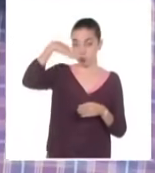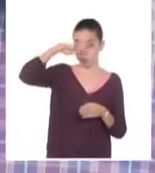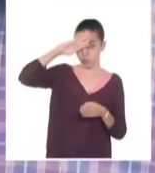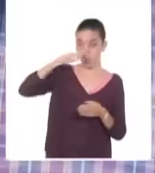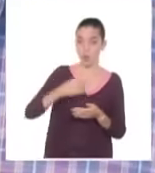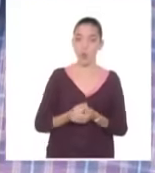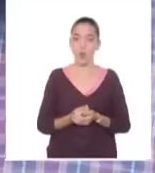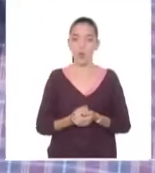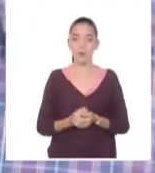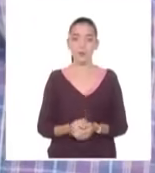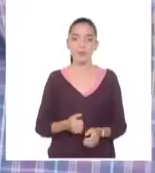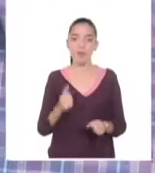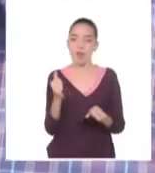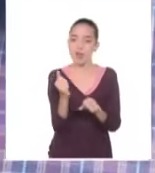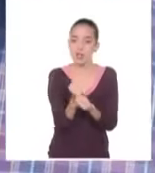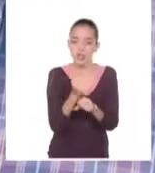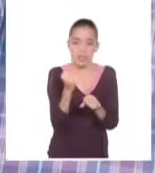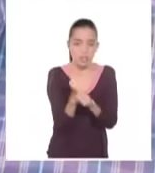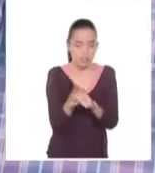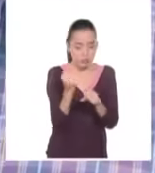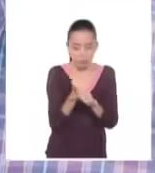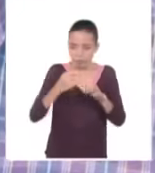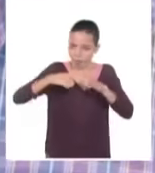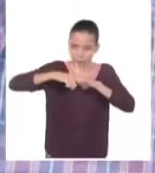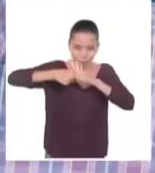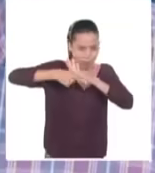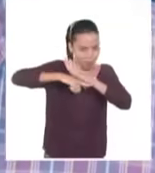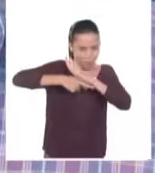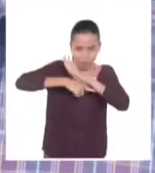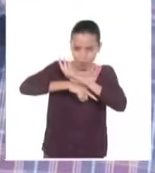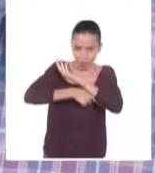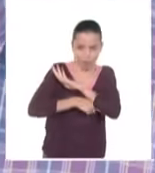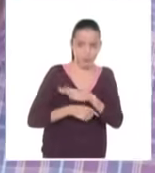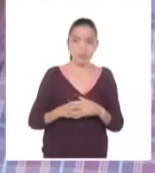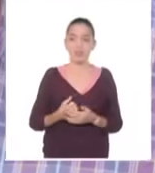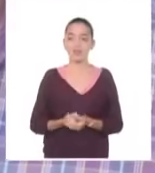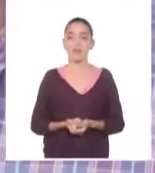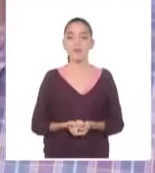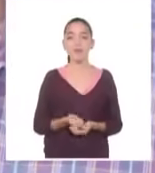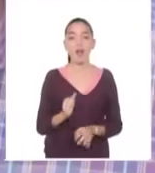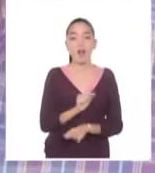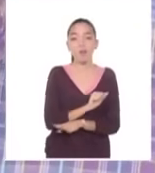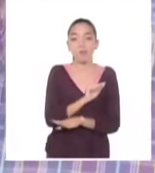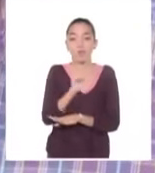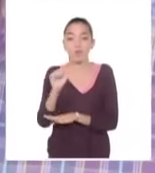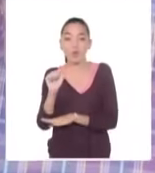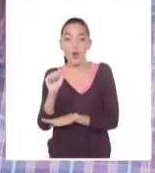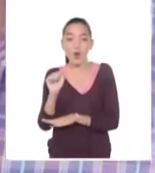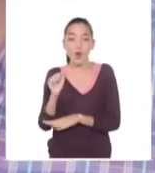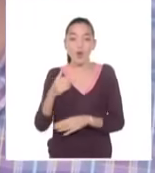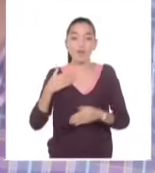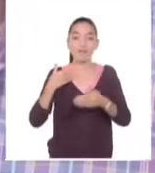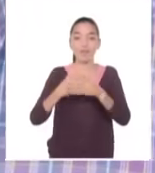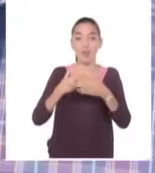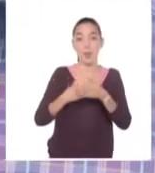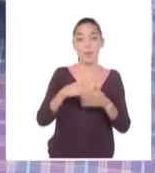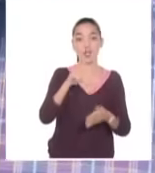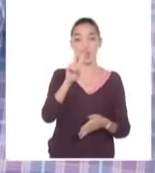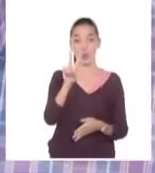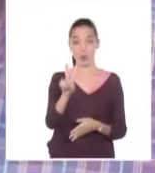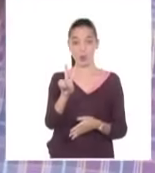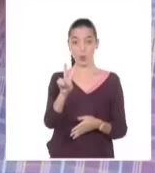trabajando intensamente, ya tienen dos unidades, ya han logrado dos unidades, y el miércoles, la semana que viene, van a tener las tres unidades